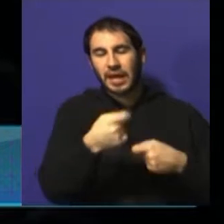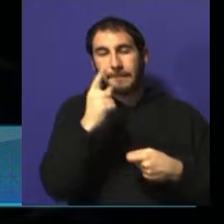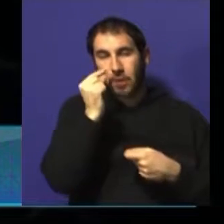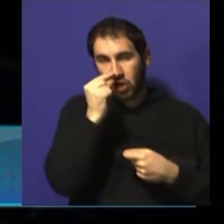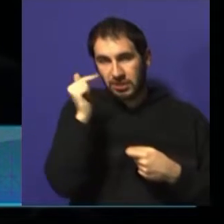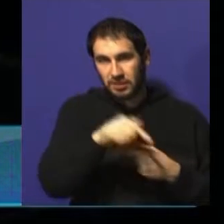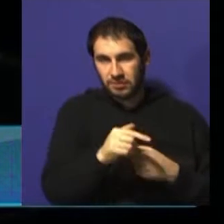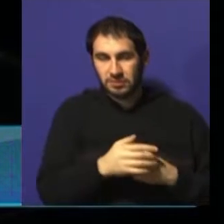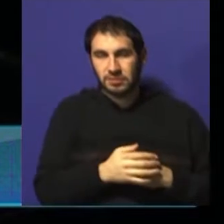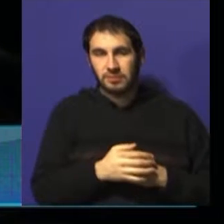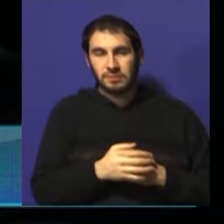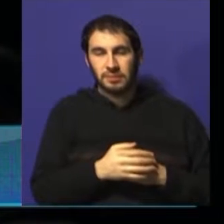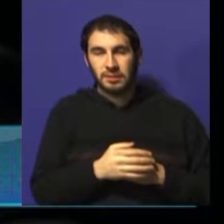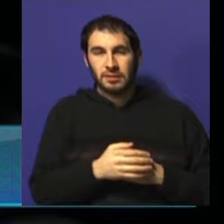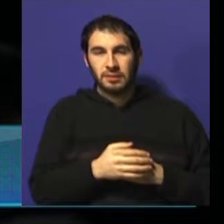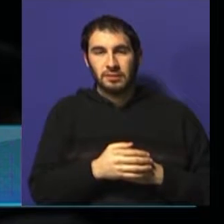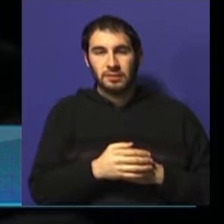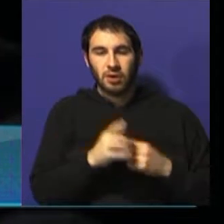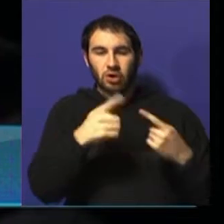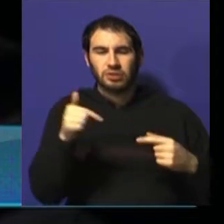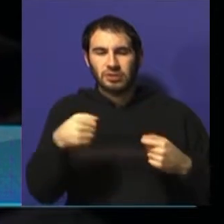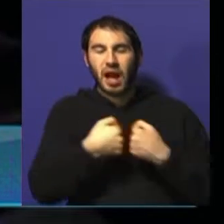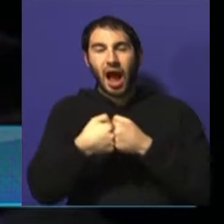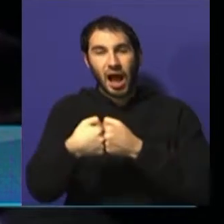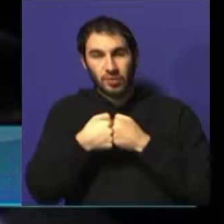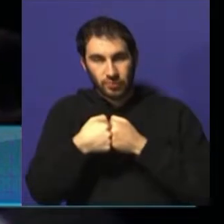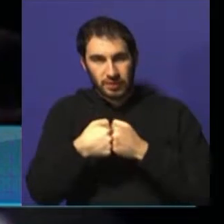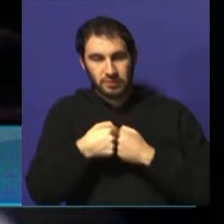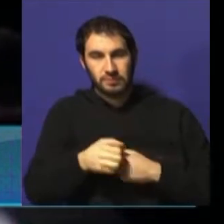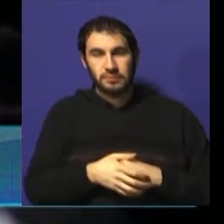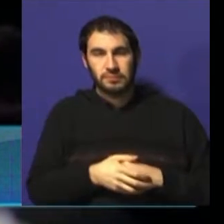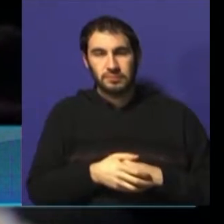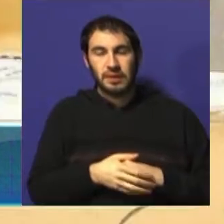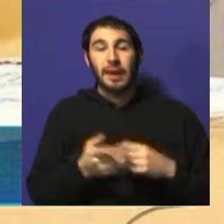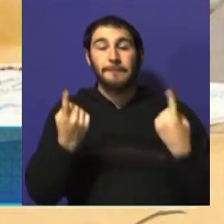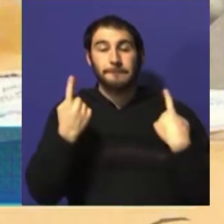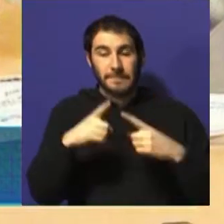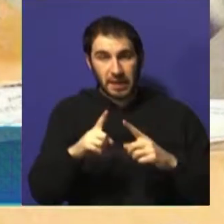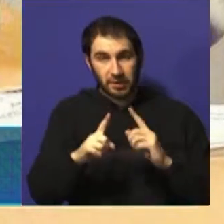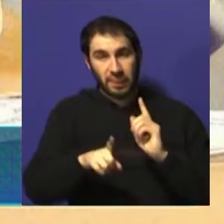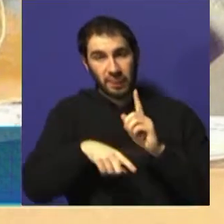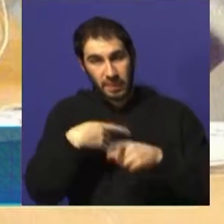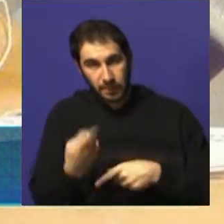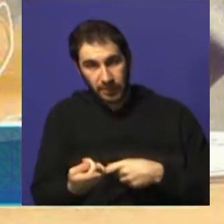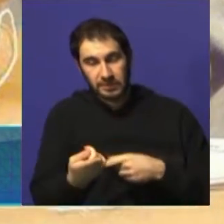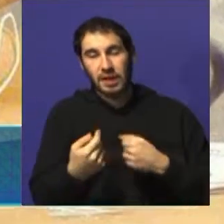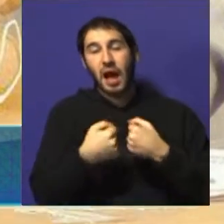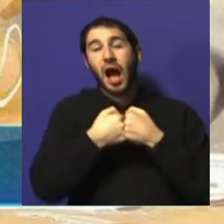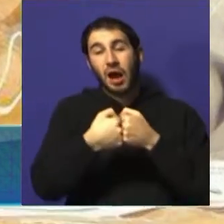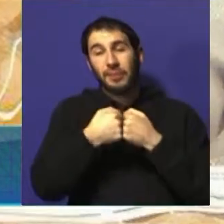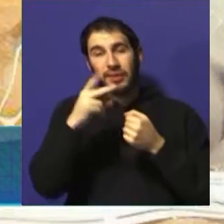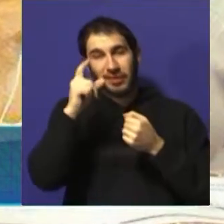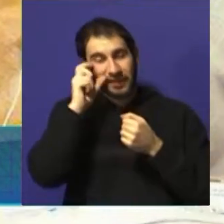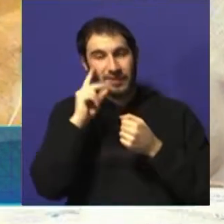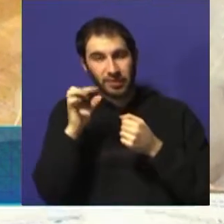políticamente estos convenios, estos acuerdos. Pero después de haber acordado con Julio De Vido,